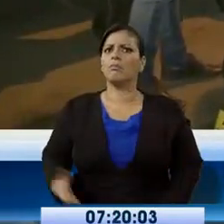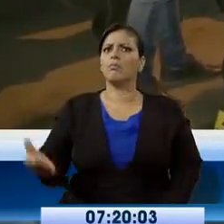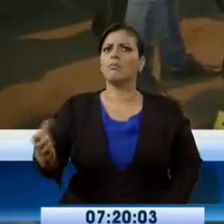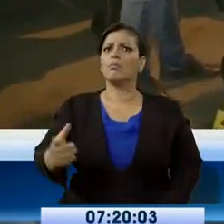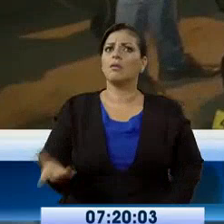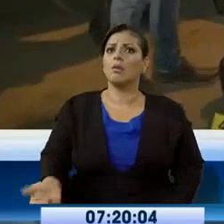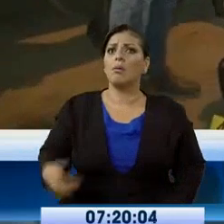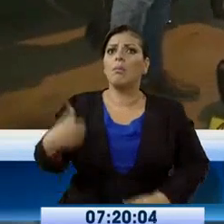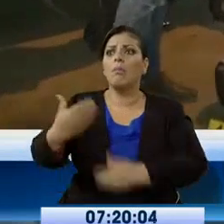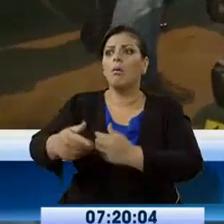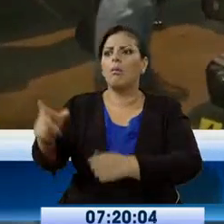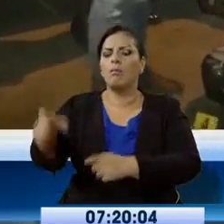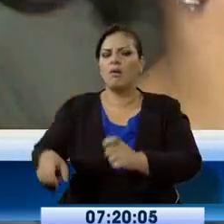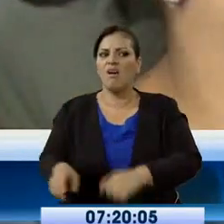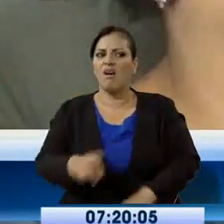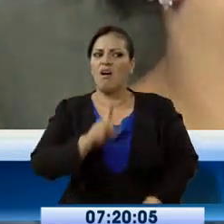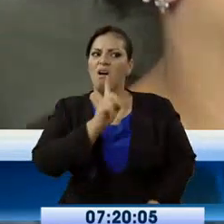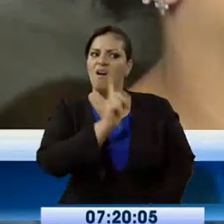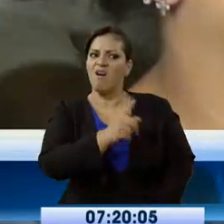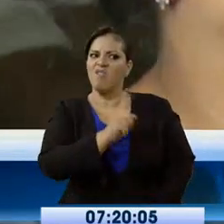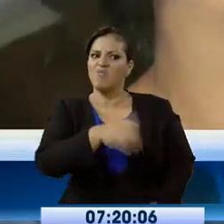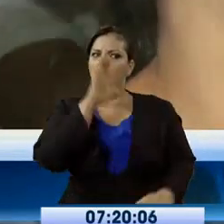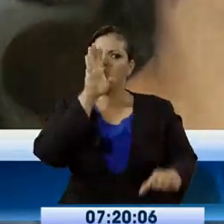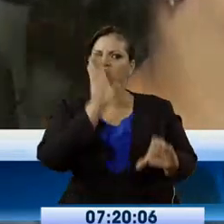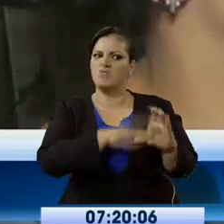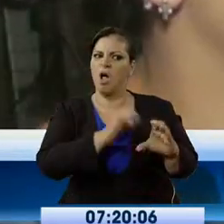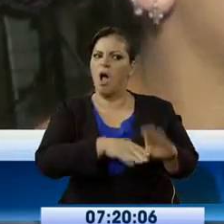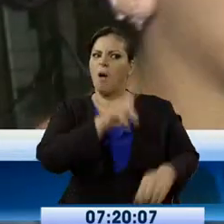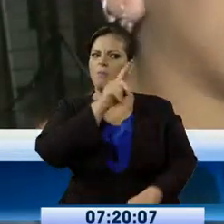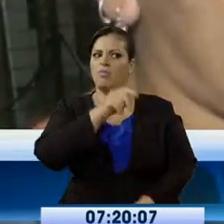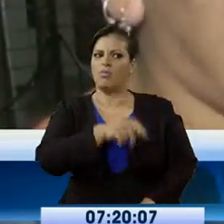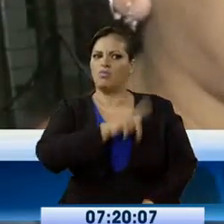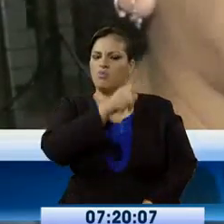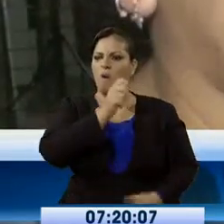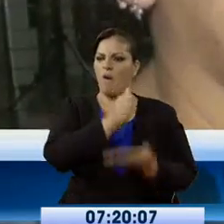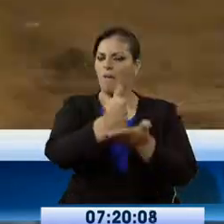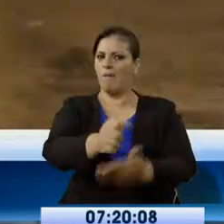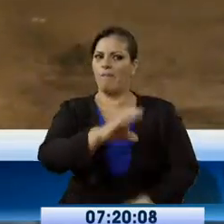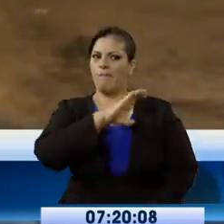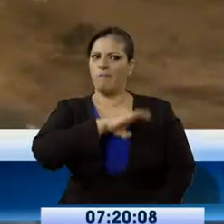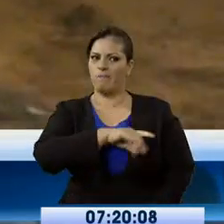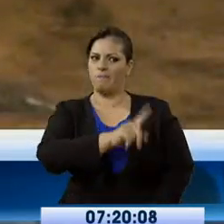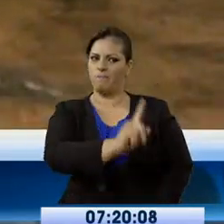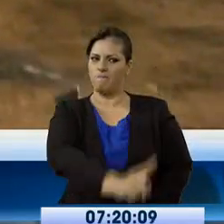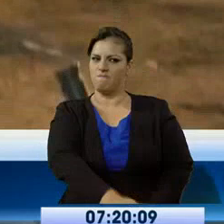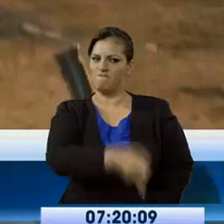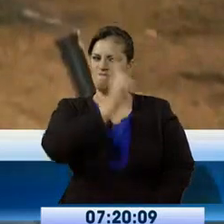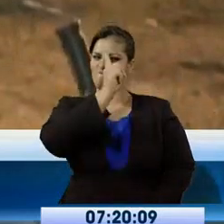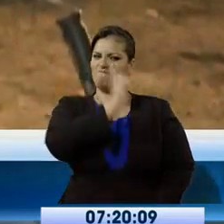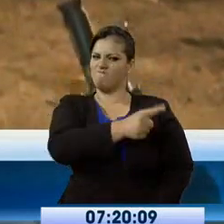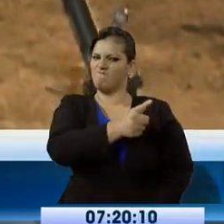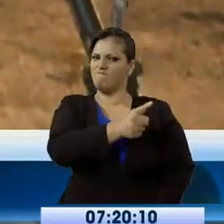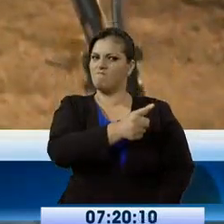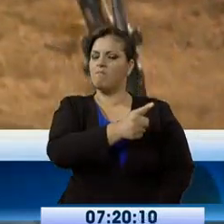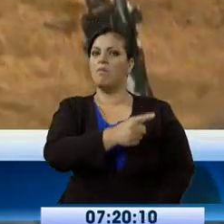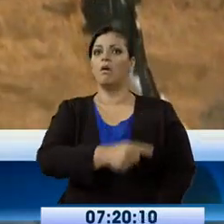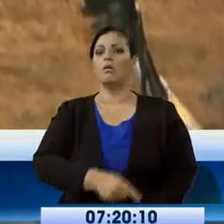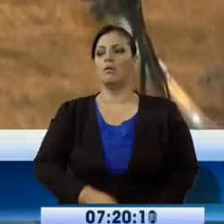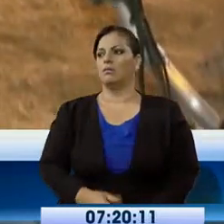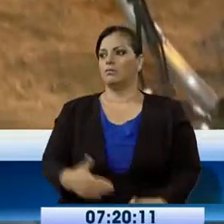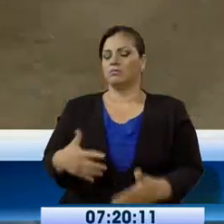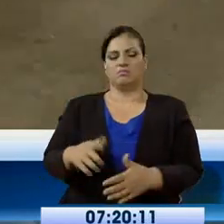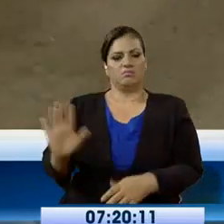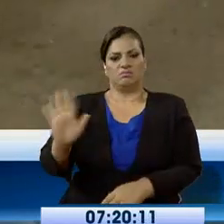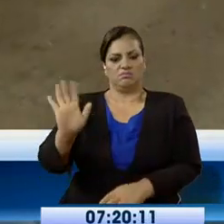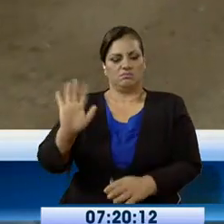a tomar represalias contra uno, entonces nosotros no nos podemos meter en ese caso. Lo único que hicimos es observar desde adentro. Al lugar llegaron elementos del Departamento de